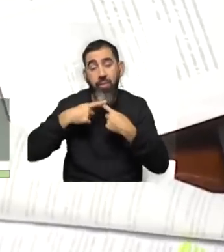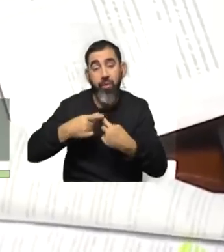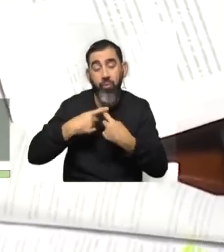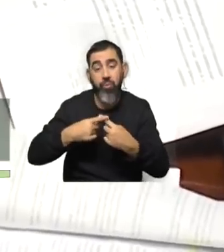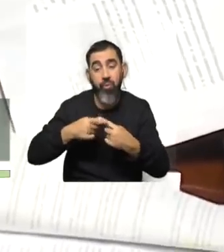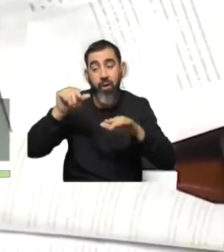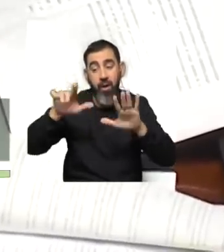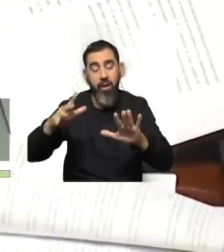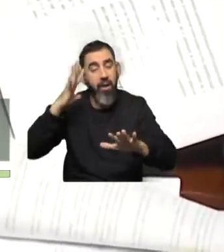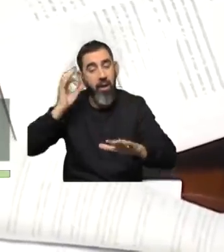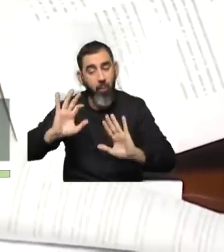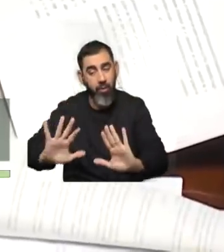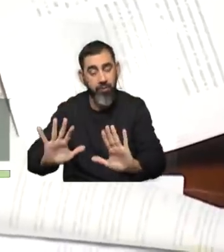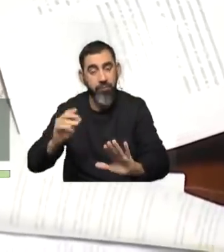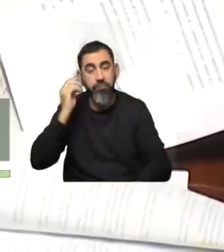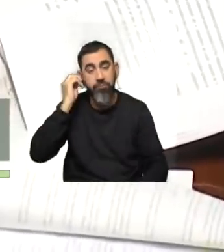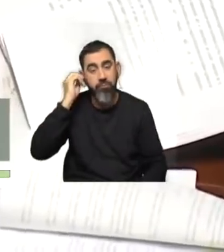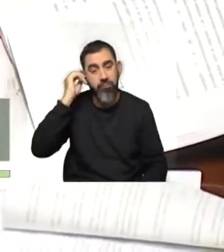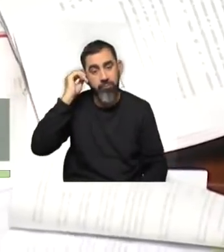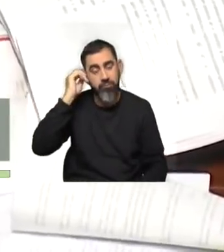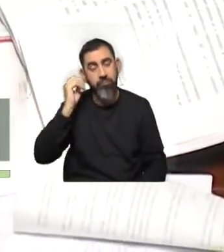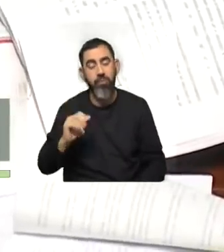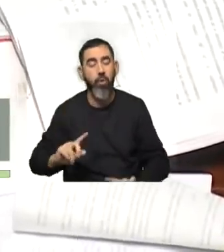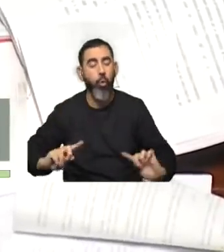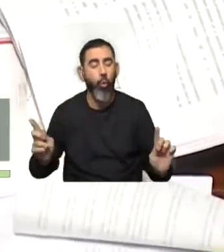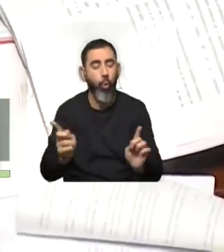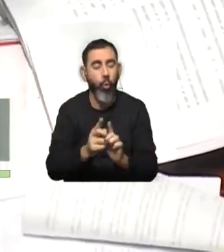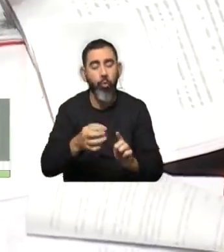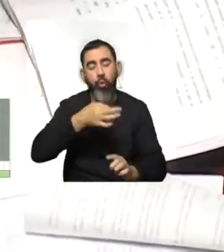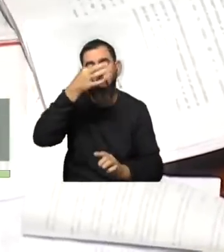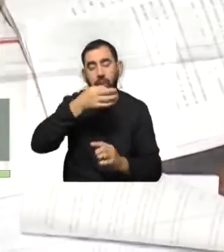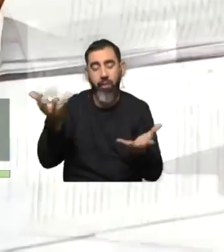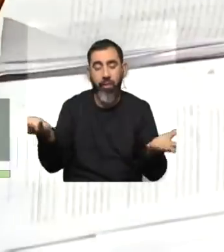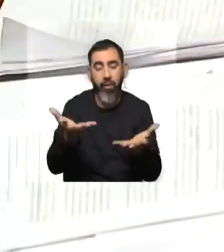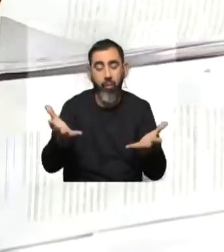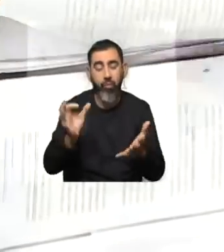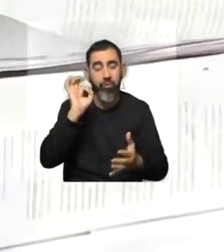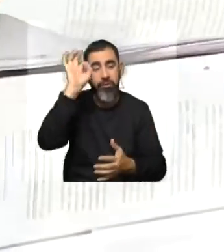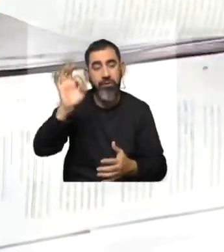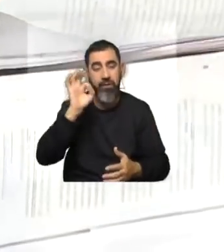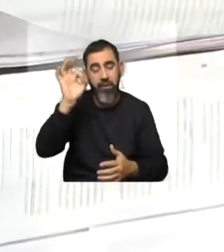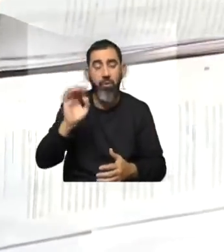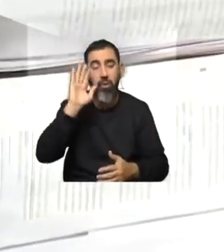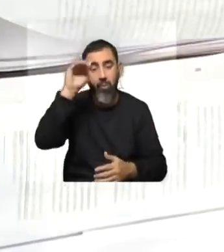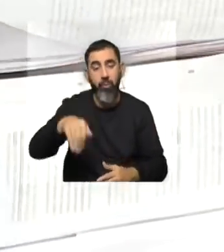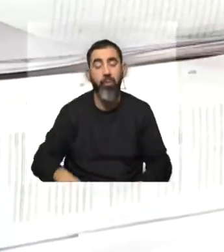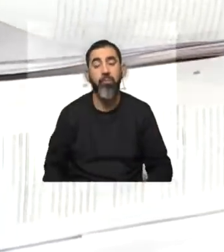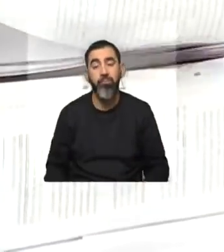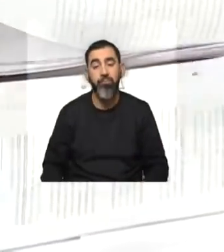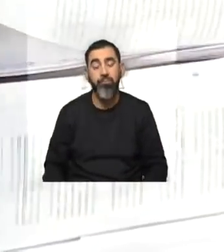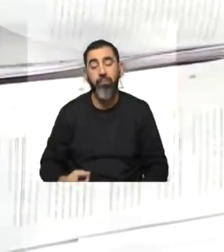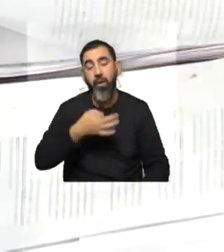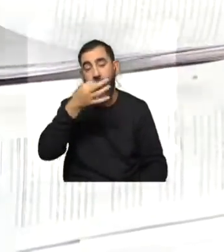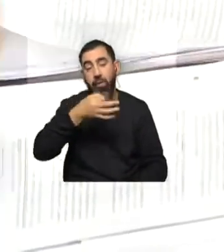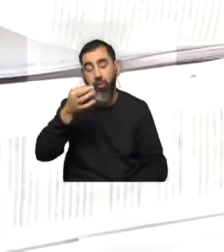con esa convicción. Bien, estamos viendo entonces parte de lo que se está dando esta hora en el Senado con las declaraciones